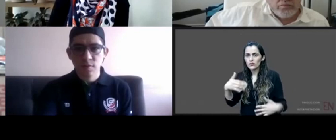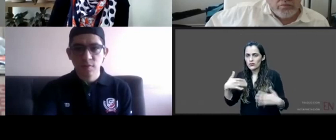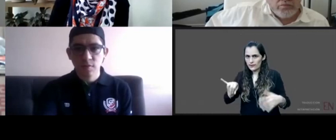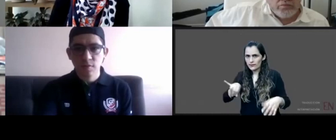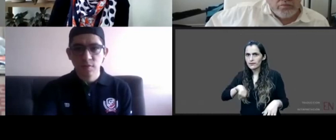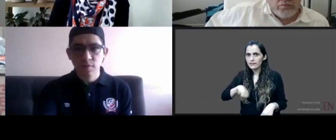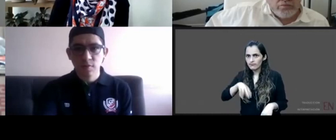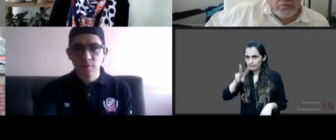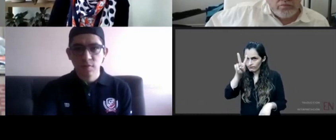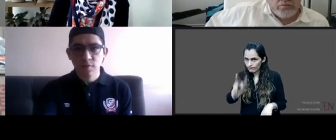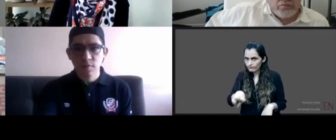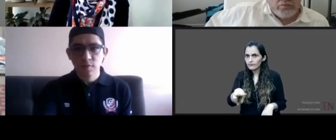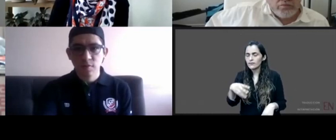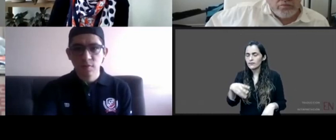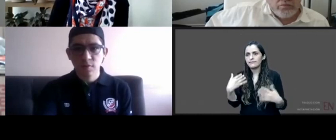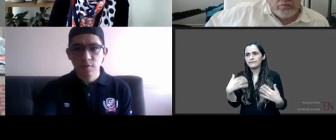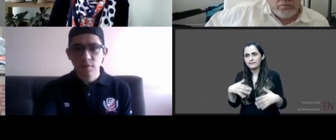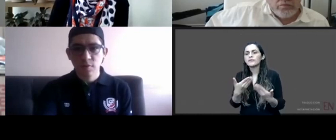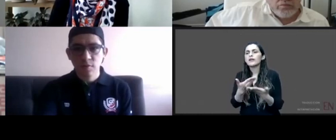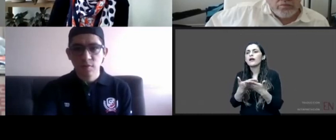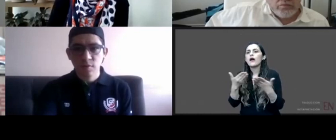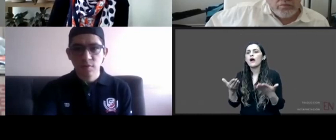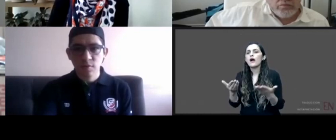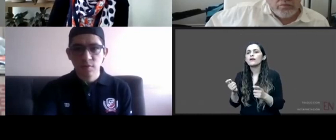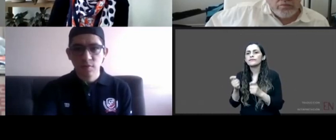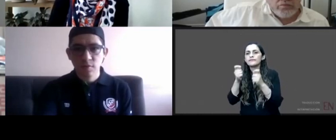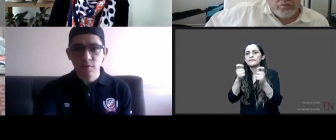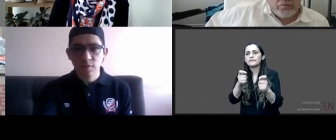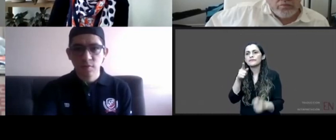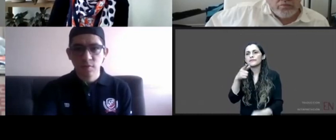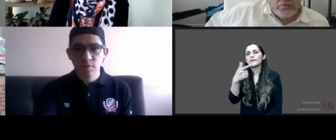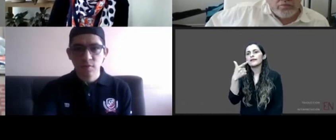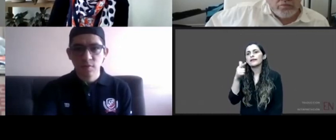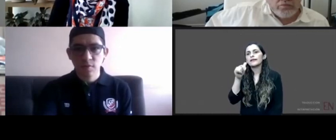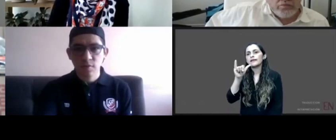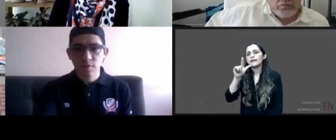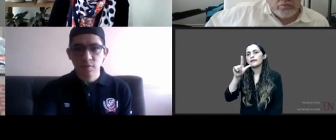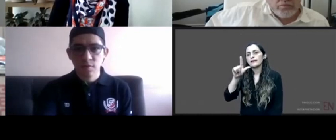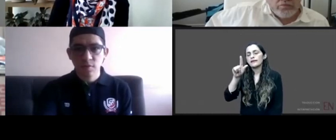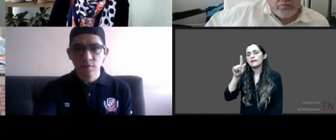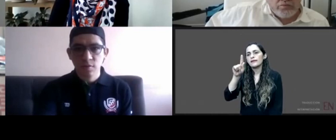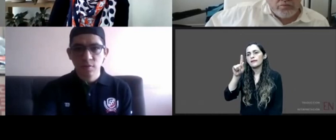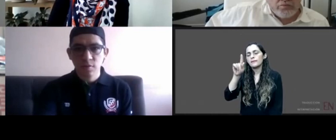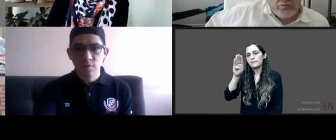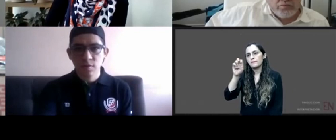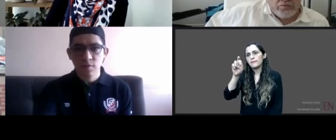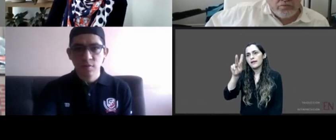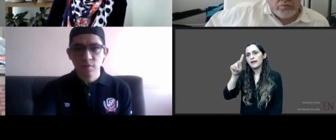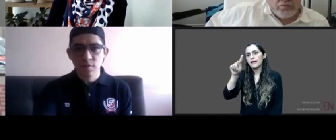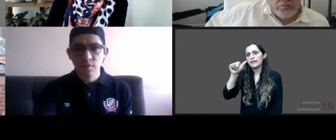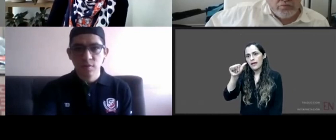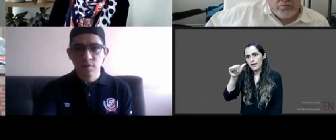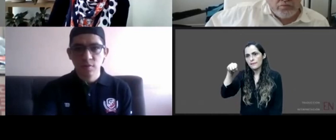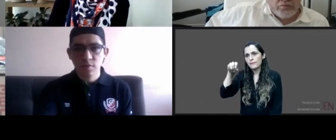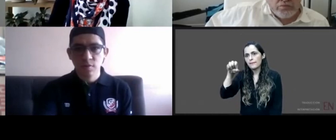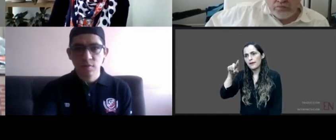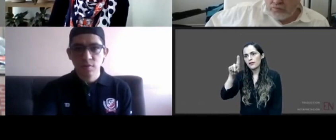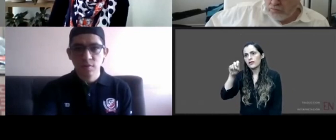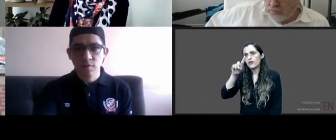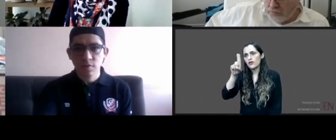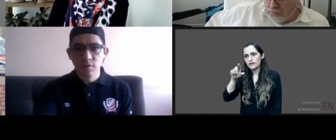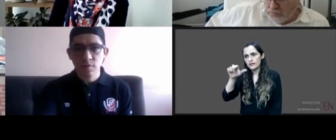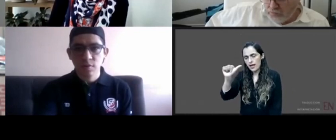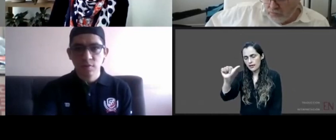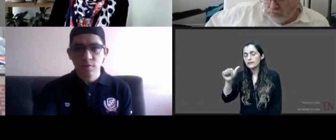muy revelador. Vamos a escuchar a Gilberta Mendoza Salazar. Ella es integrante de la Asamblea Consultiva del Consejo